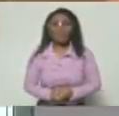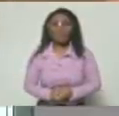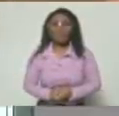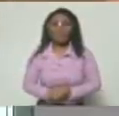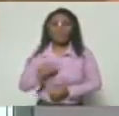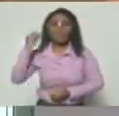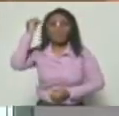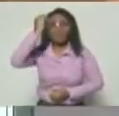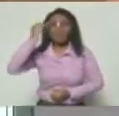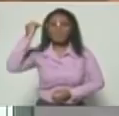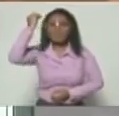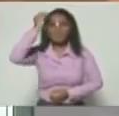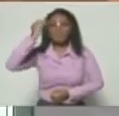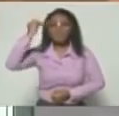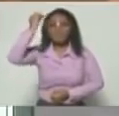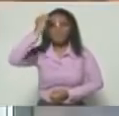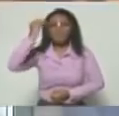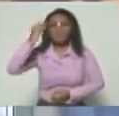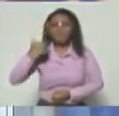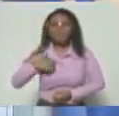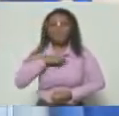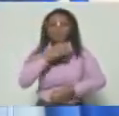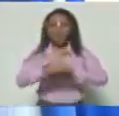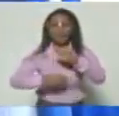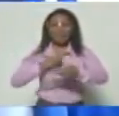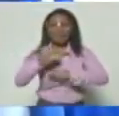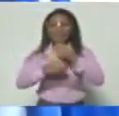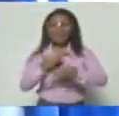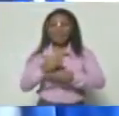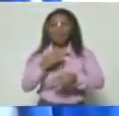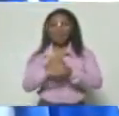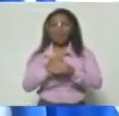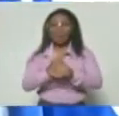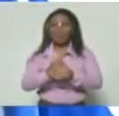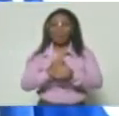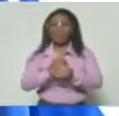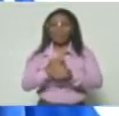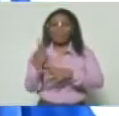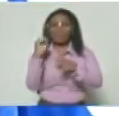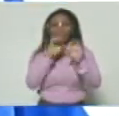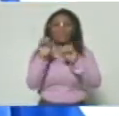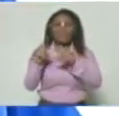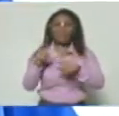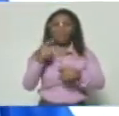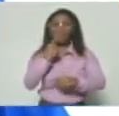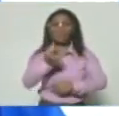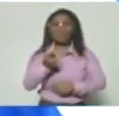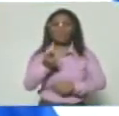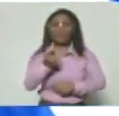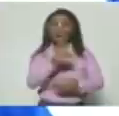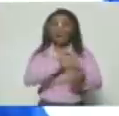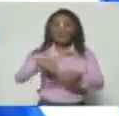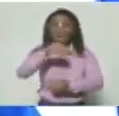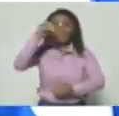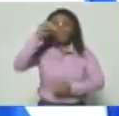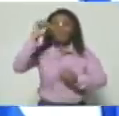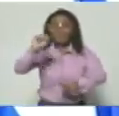pensar que vamos a ser devorados, como lo decía el espíritu anfictiónico de